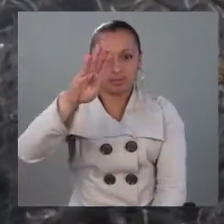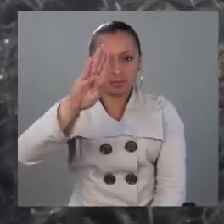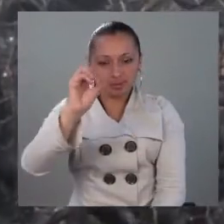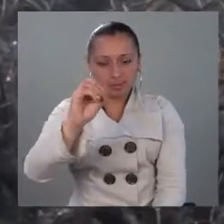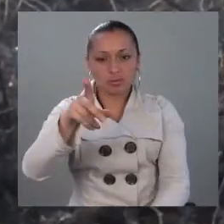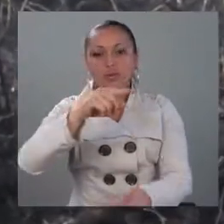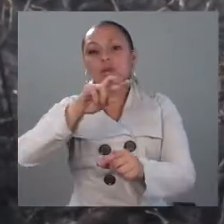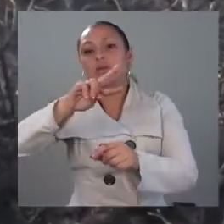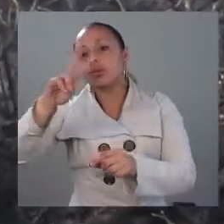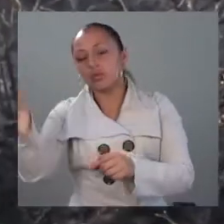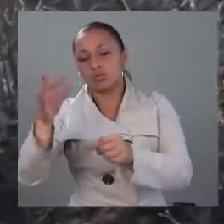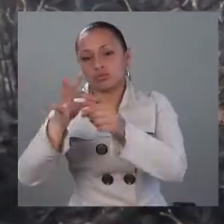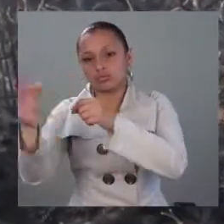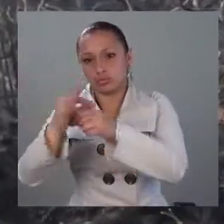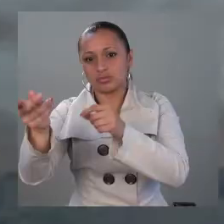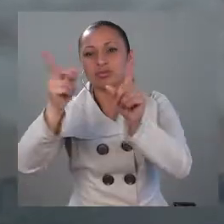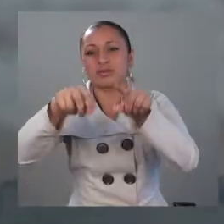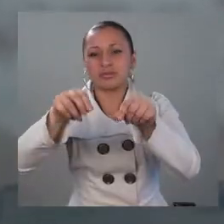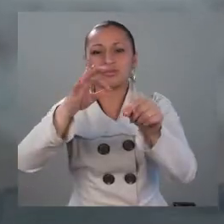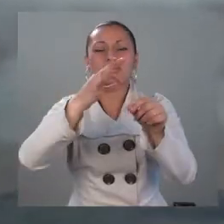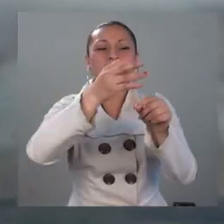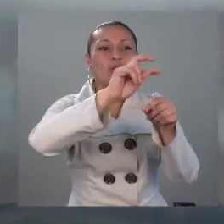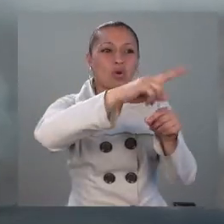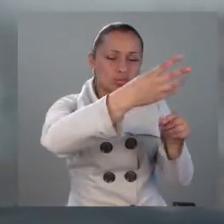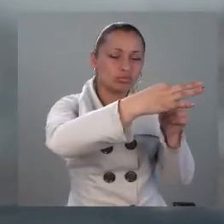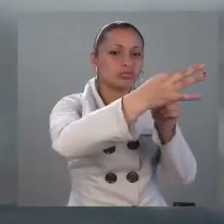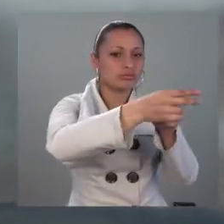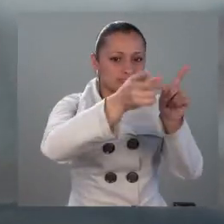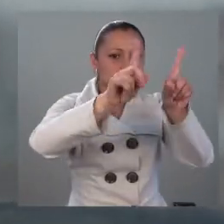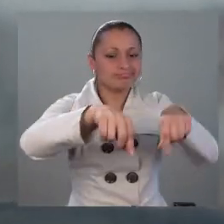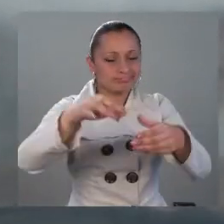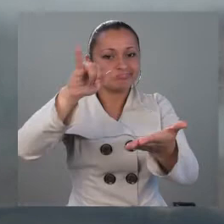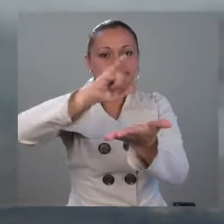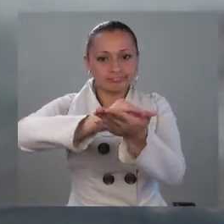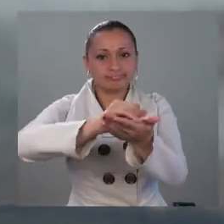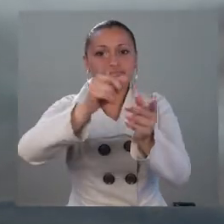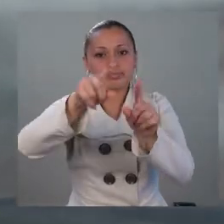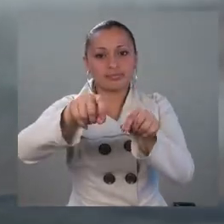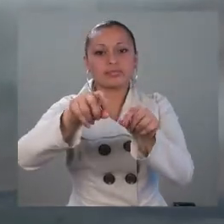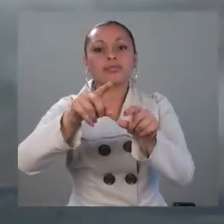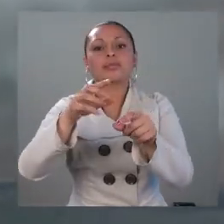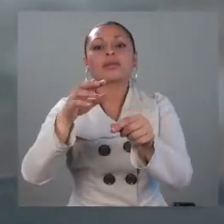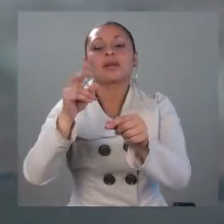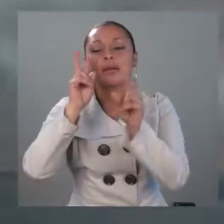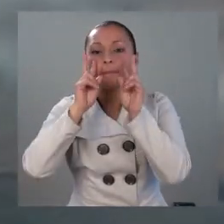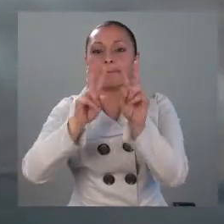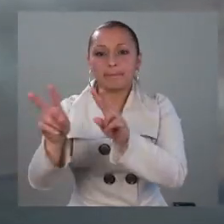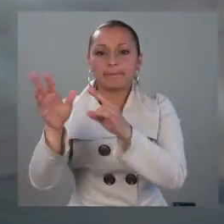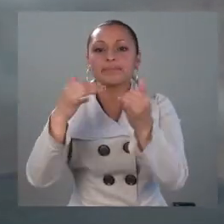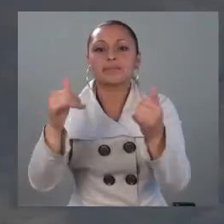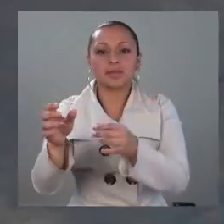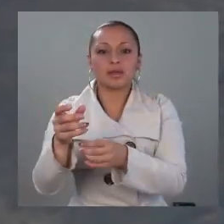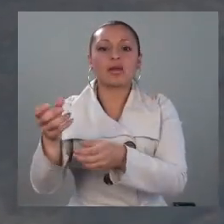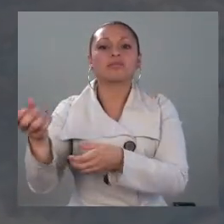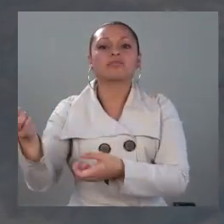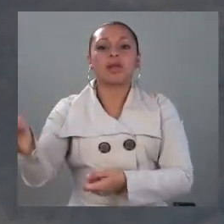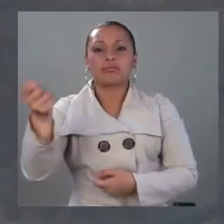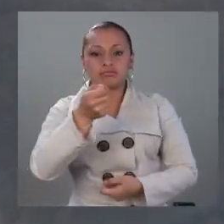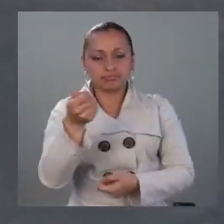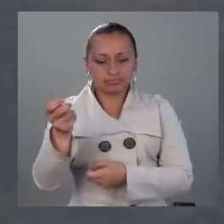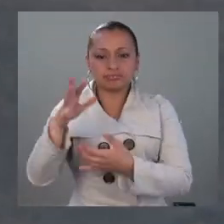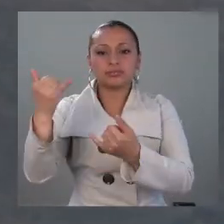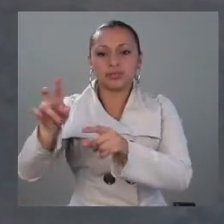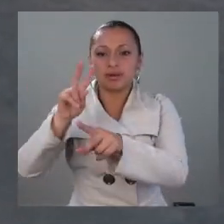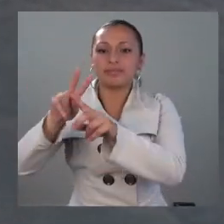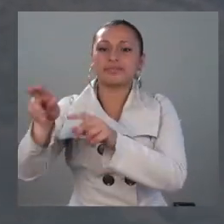Lorenzo, y hoy se encuentra un incendio activo en el túnel de Peñaliza en el municipio de Chachagüí, el cual está siendo atendido en este momento por Bomberos